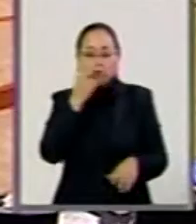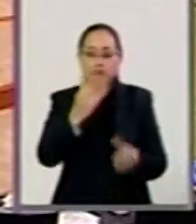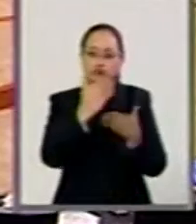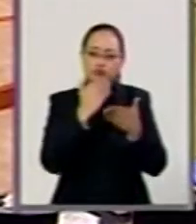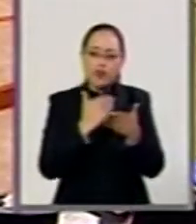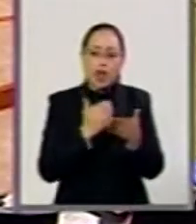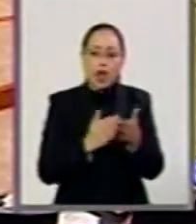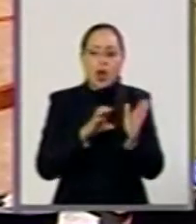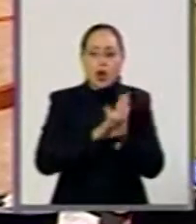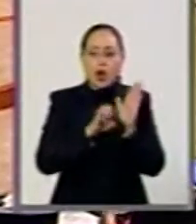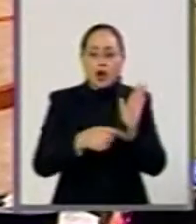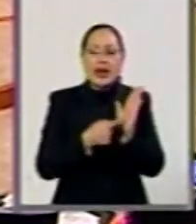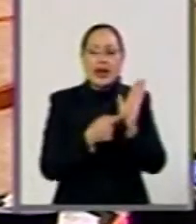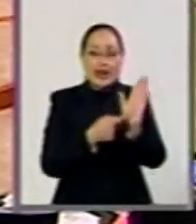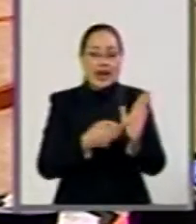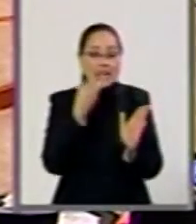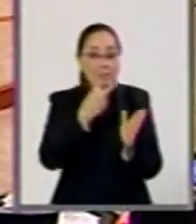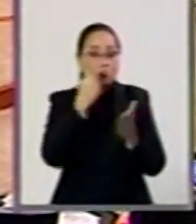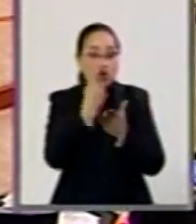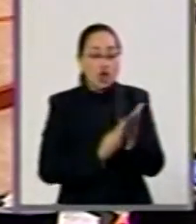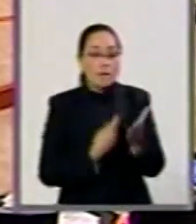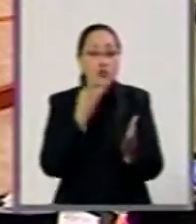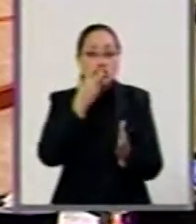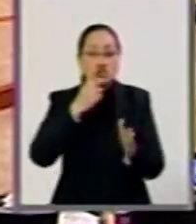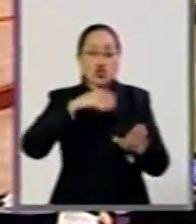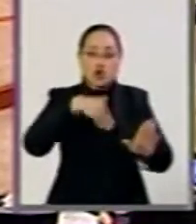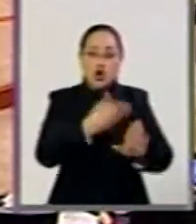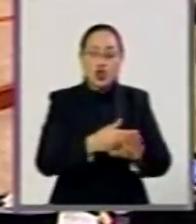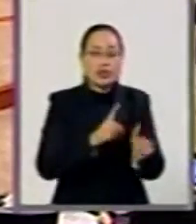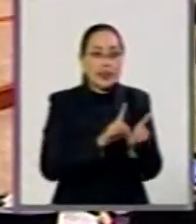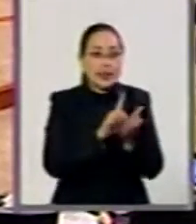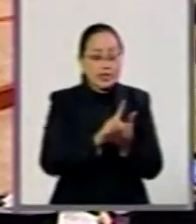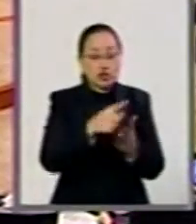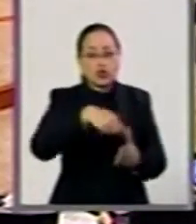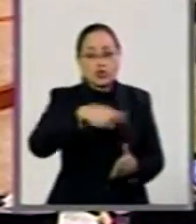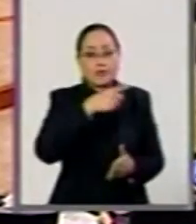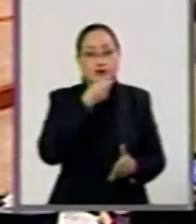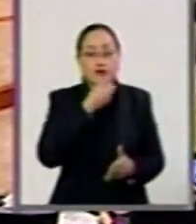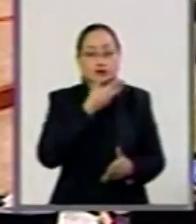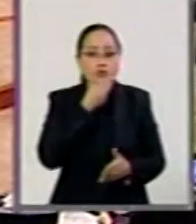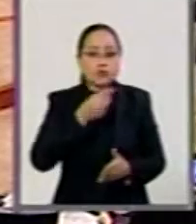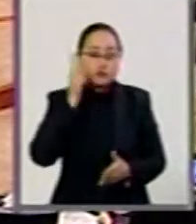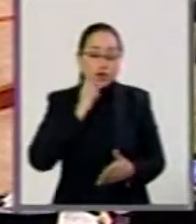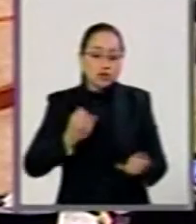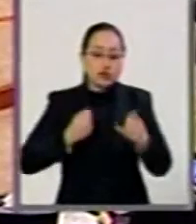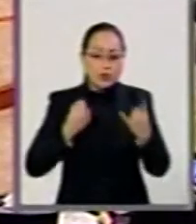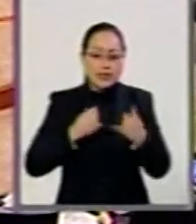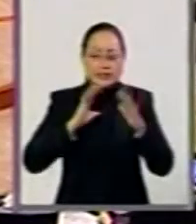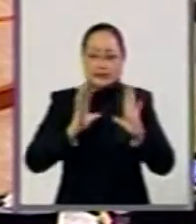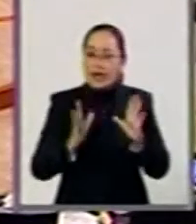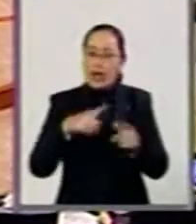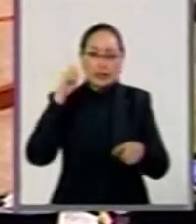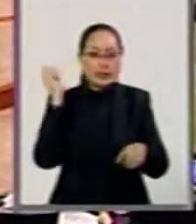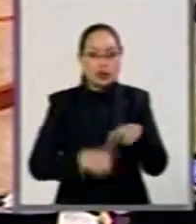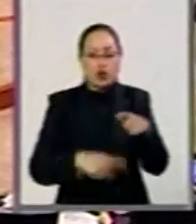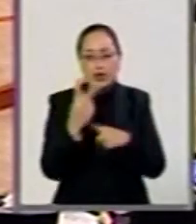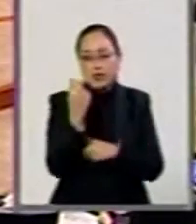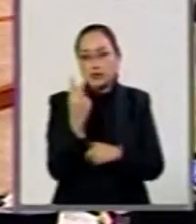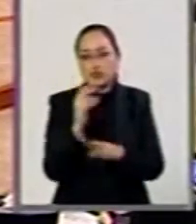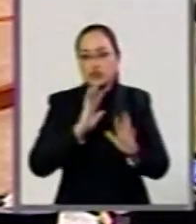ejemplos de por qué este programa violaba esta ley. El programa ya no está al aire,